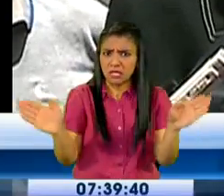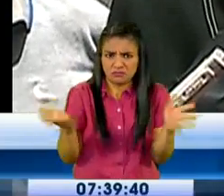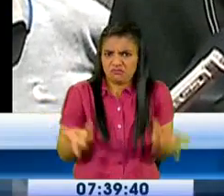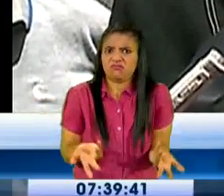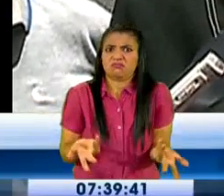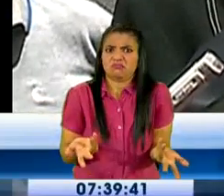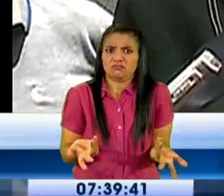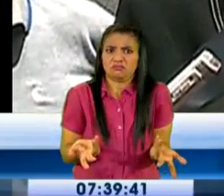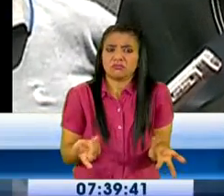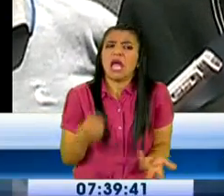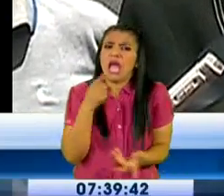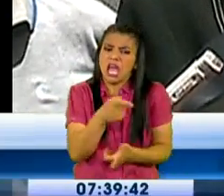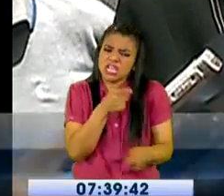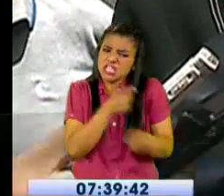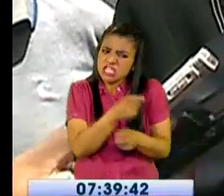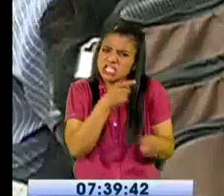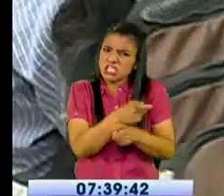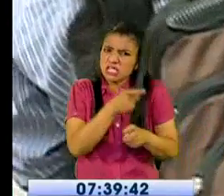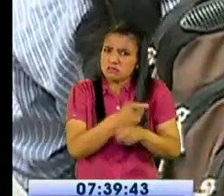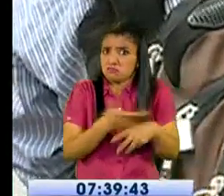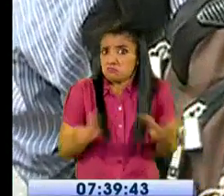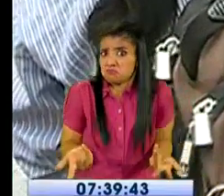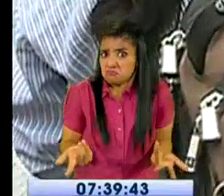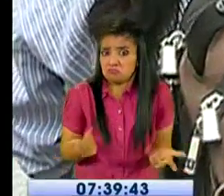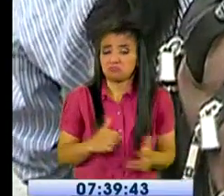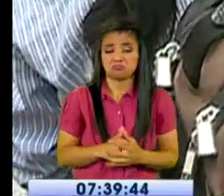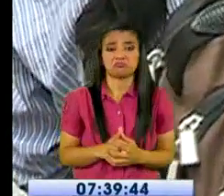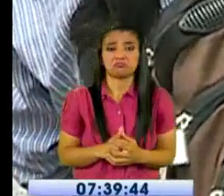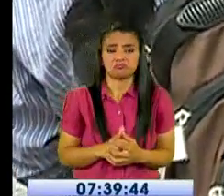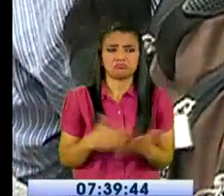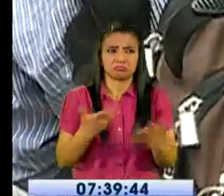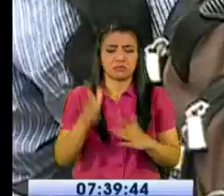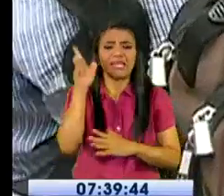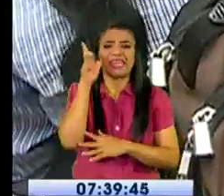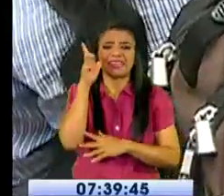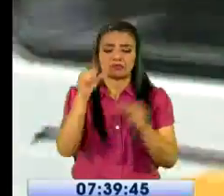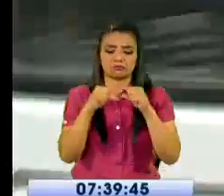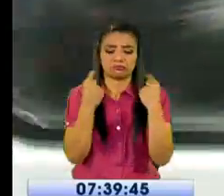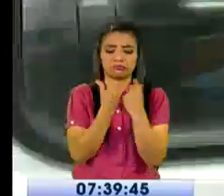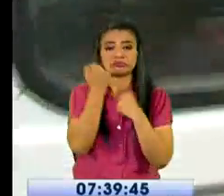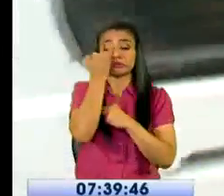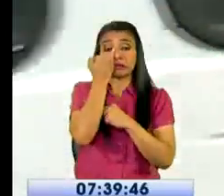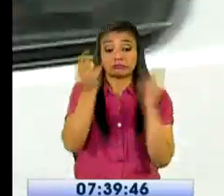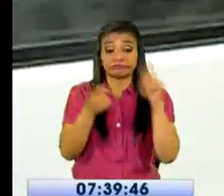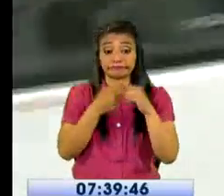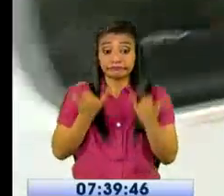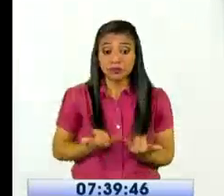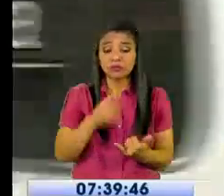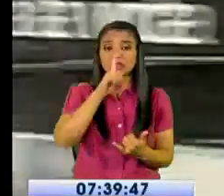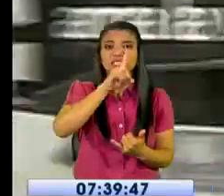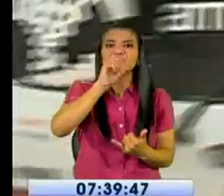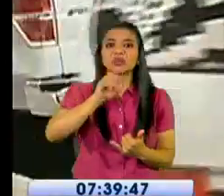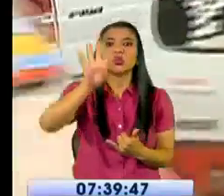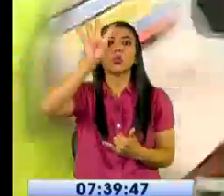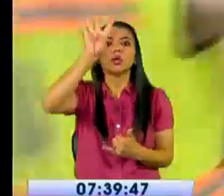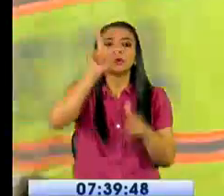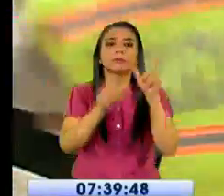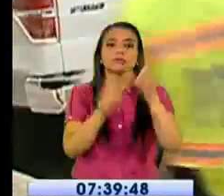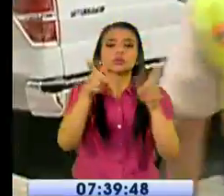medio es la criminalización de la protesta. Según los dirigentes de la CONAIE, hasta el momento 104 personas han sido